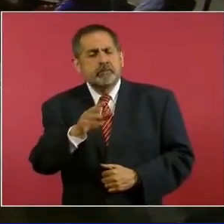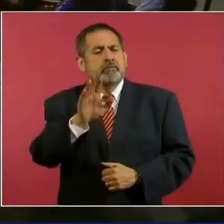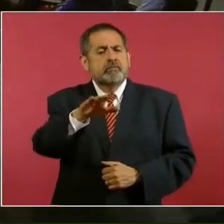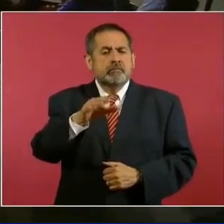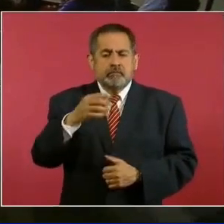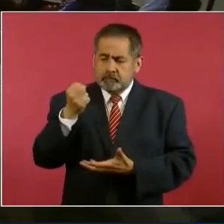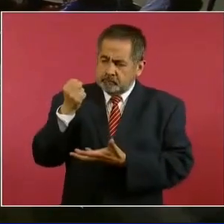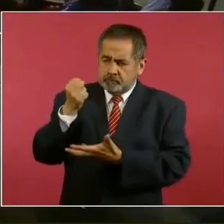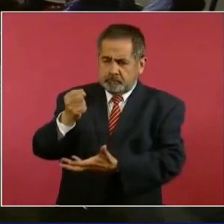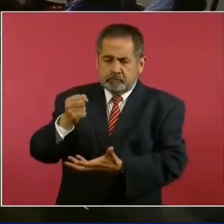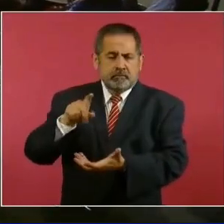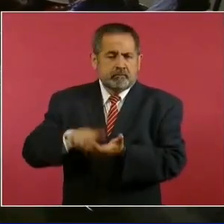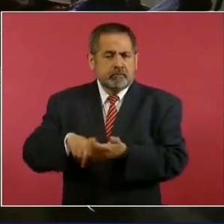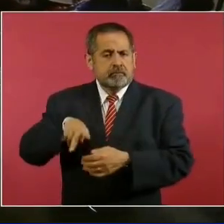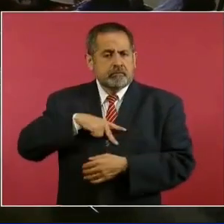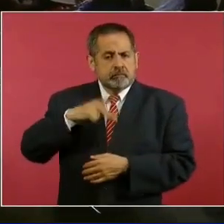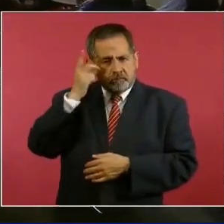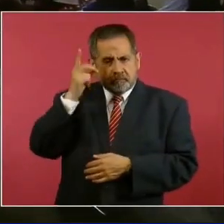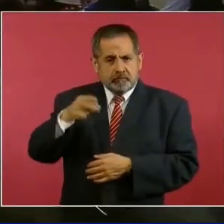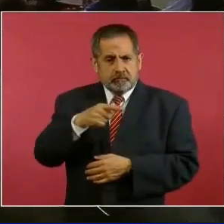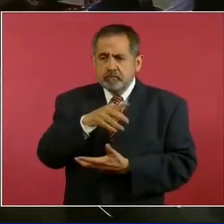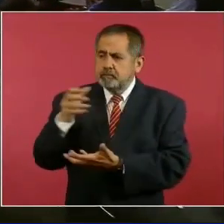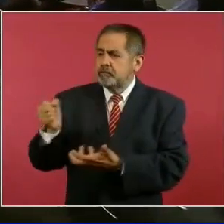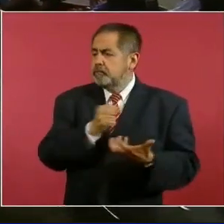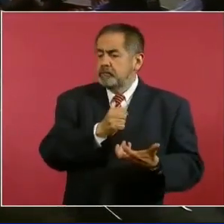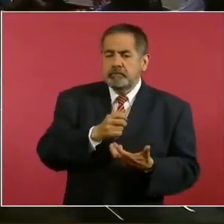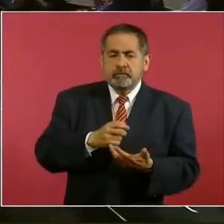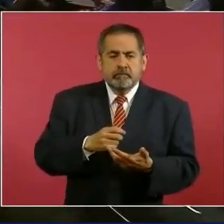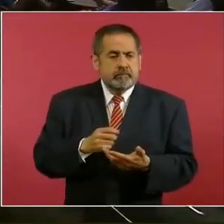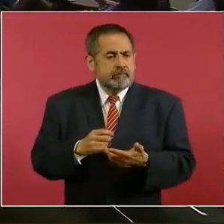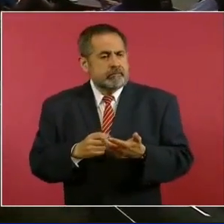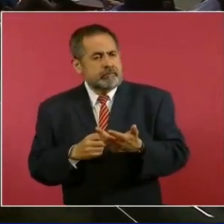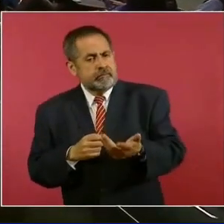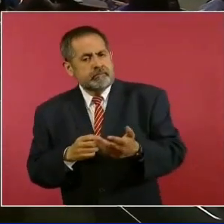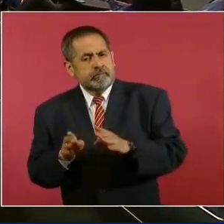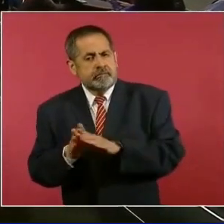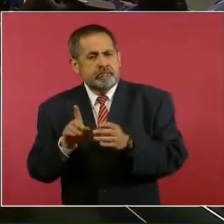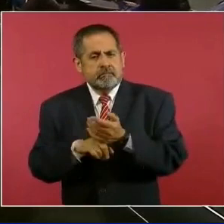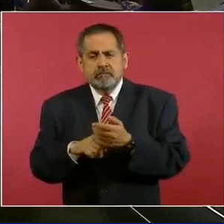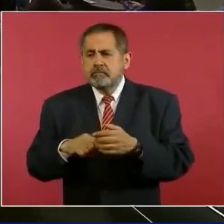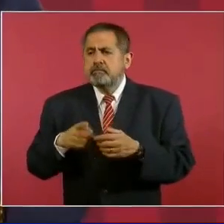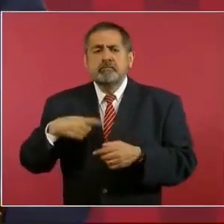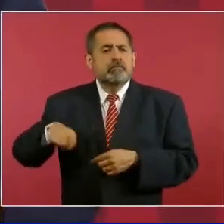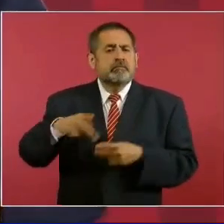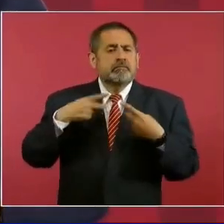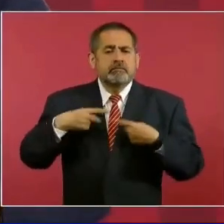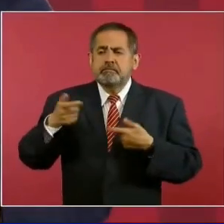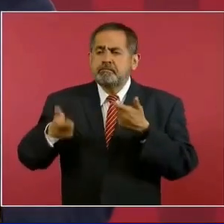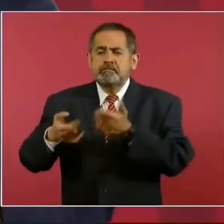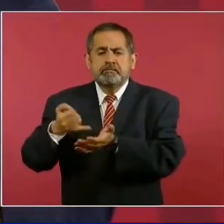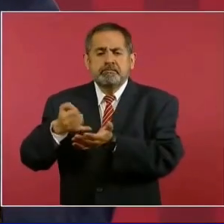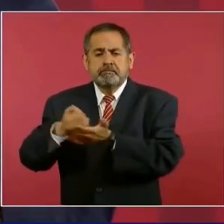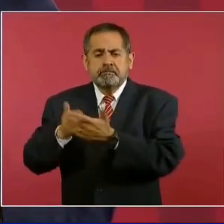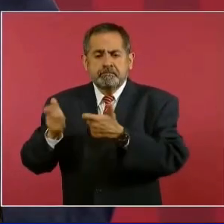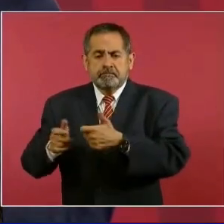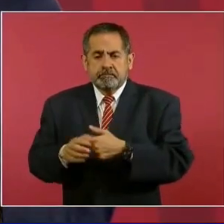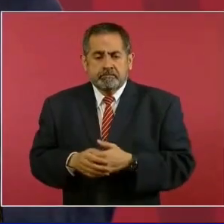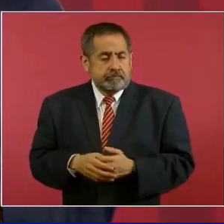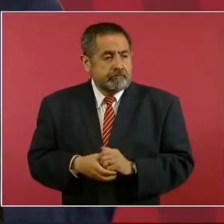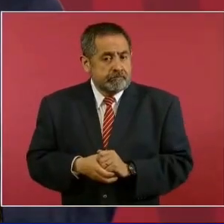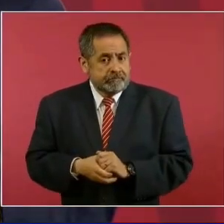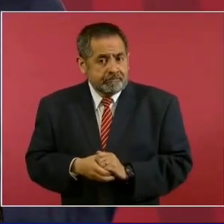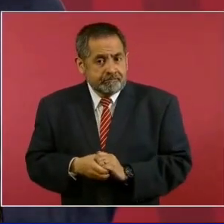nosotros, Sí, que ejercen ellos. sí, y Sí depende sale de también los contribuyentes. del Poder